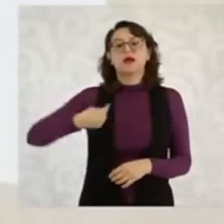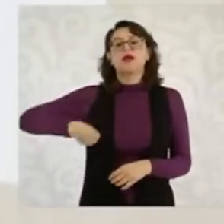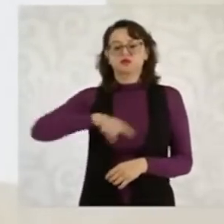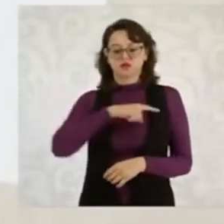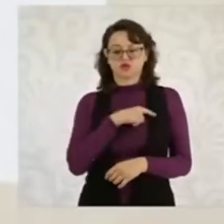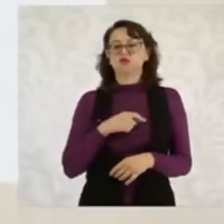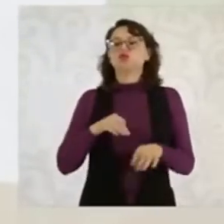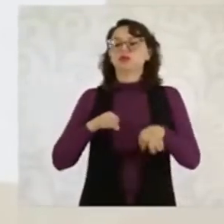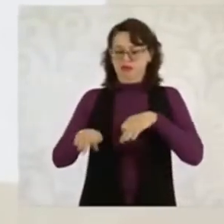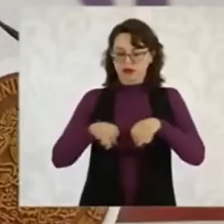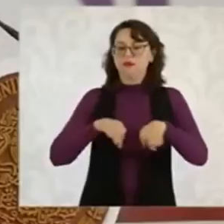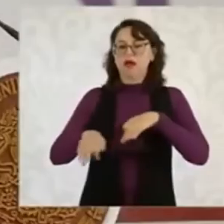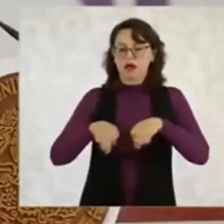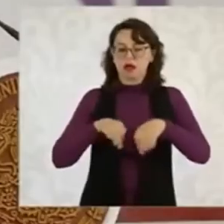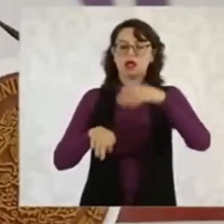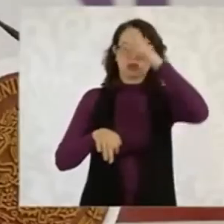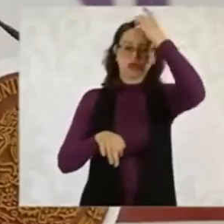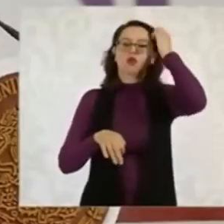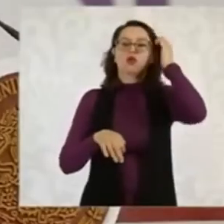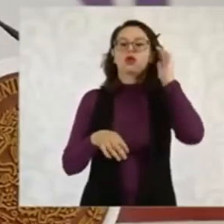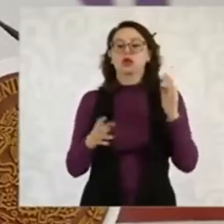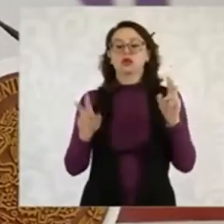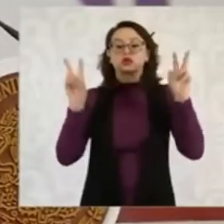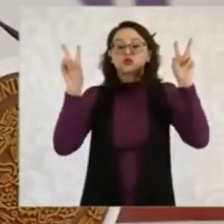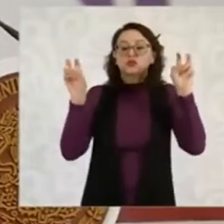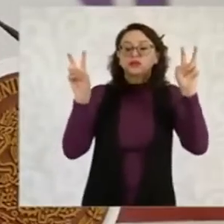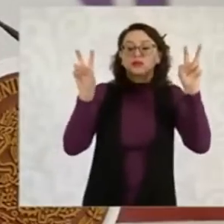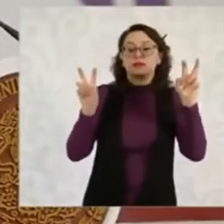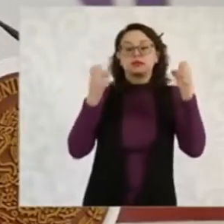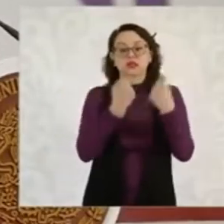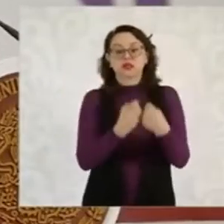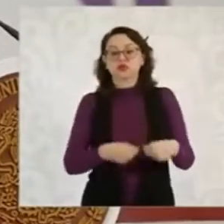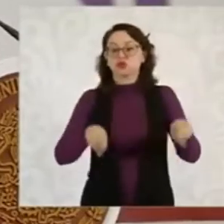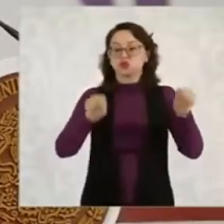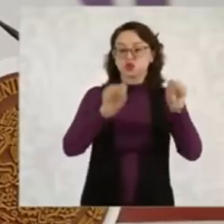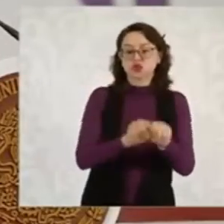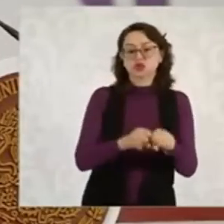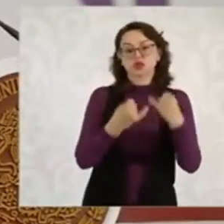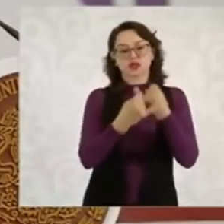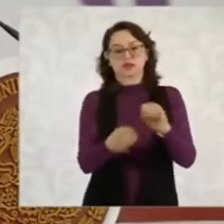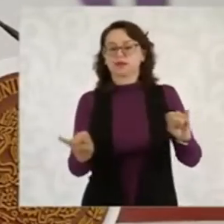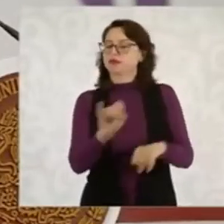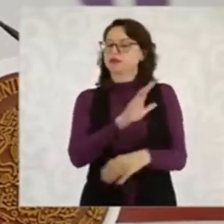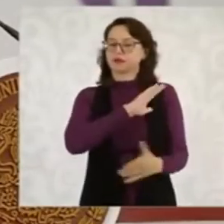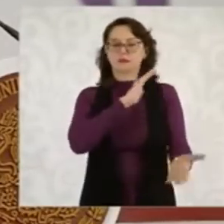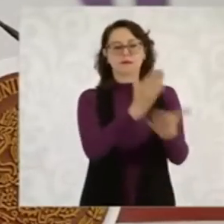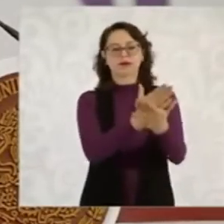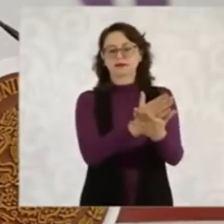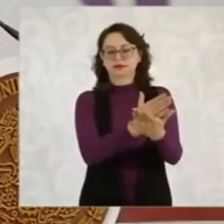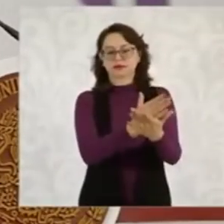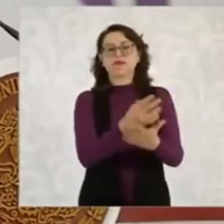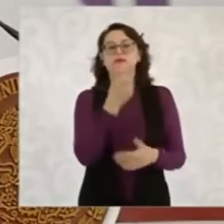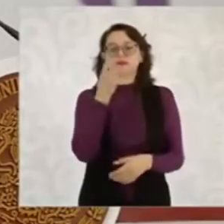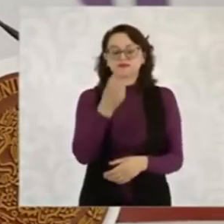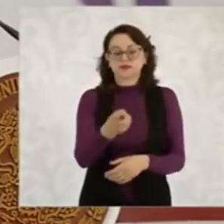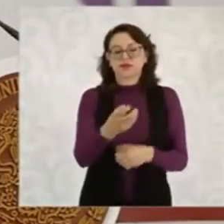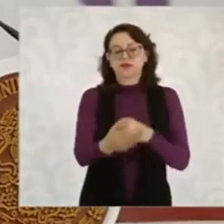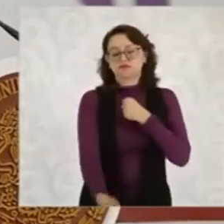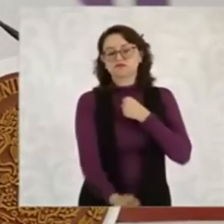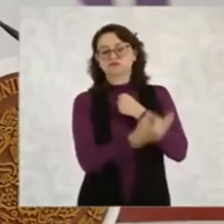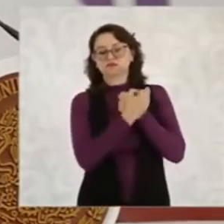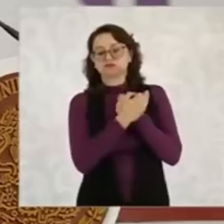trabajadores y trabajadoras. No más socios ni deliveries independientes. Nos da acceso a la seguridad